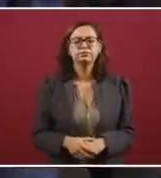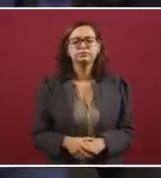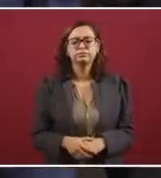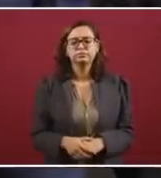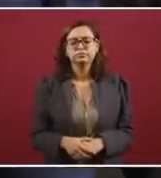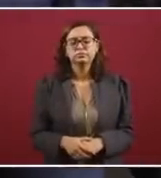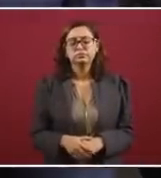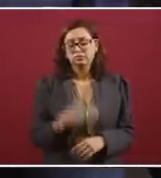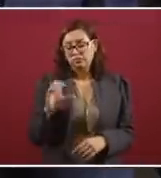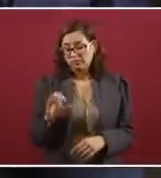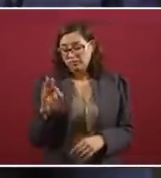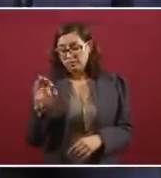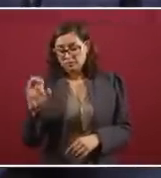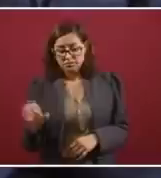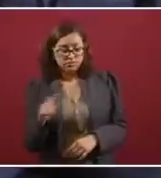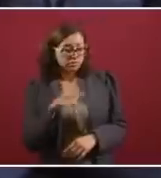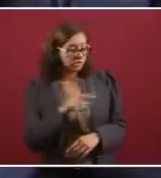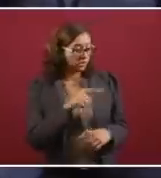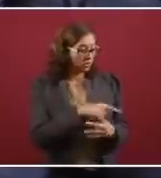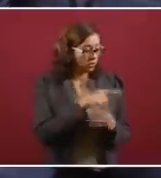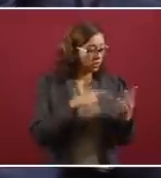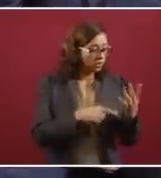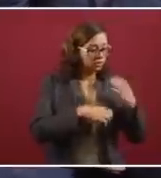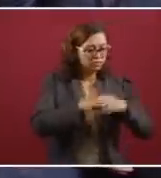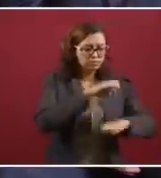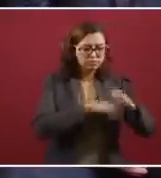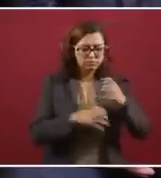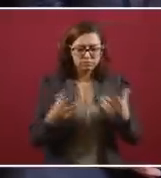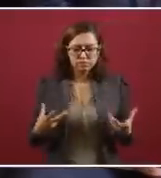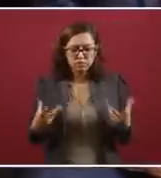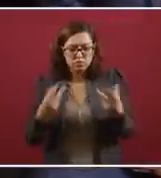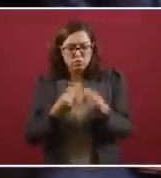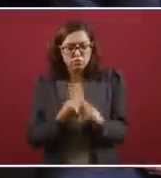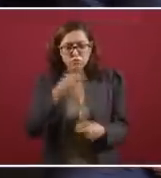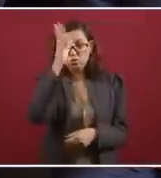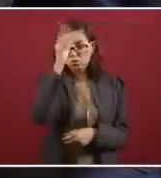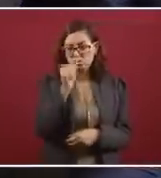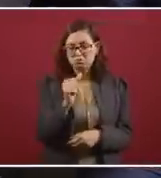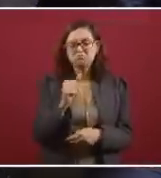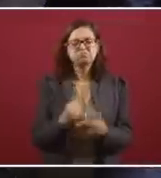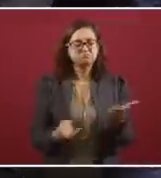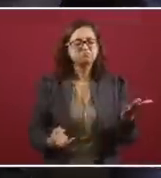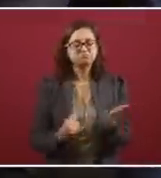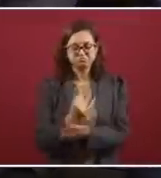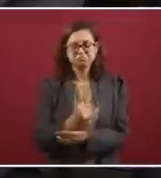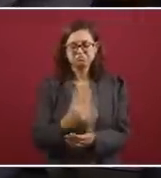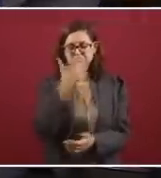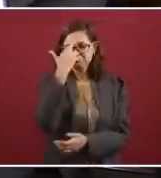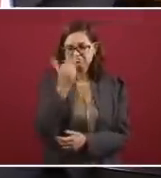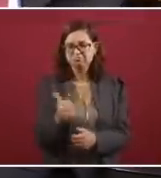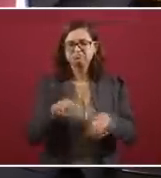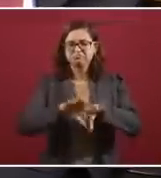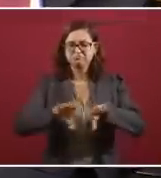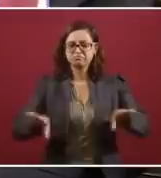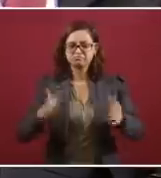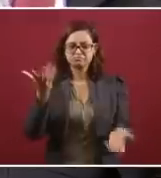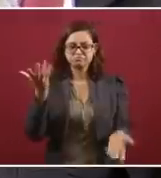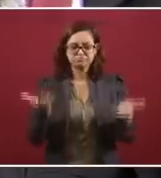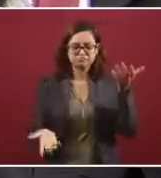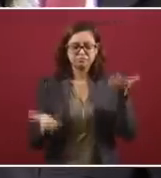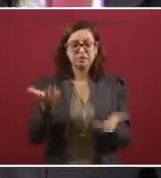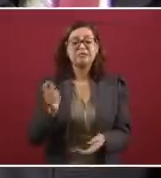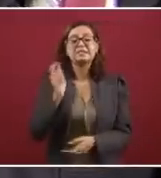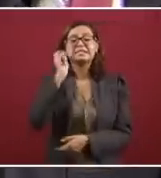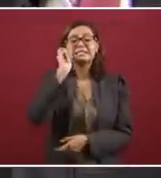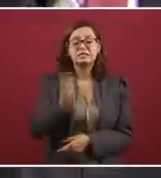empresas transportistas es definitivo, razonable y equilibrado, que permitirá transportar gas